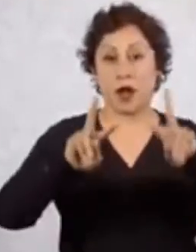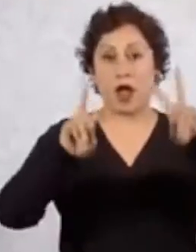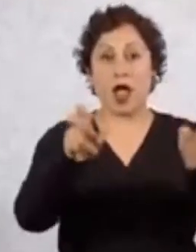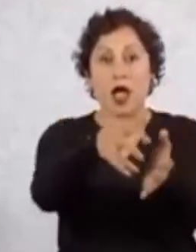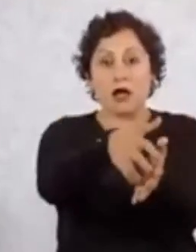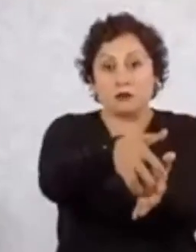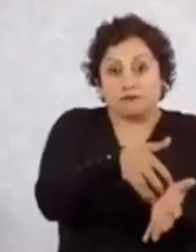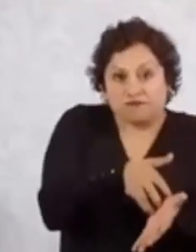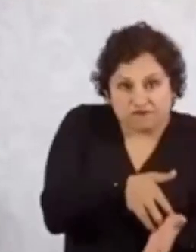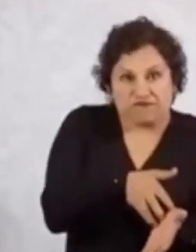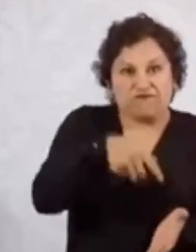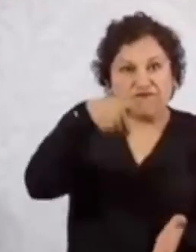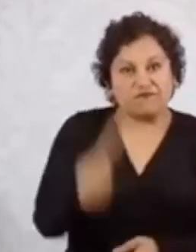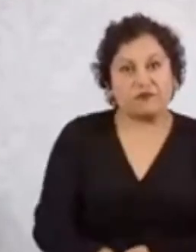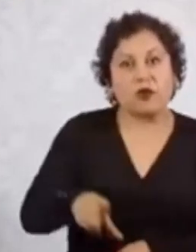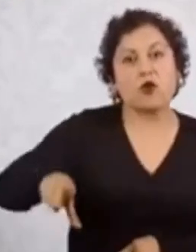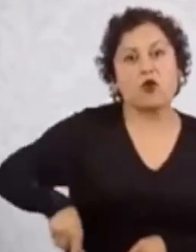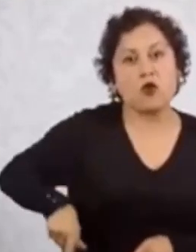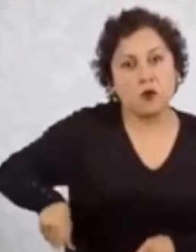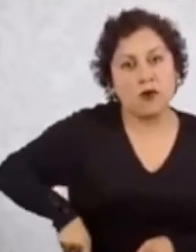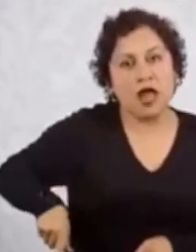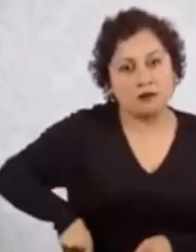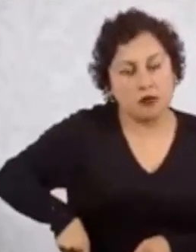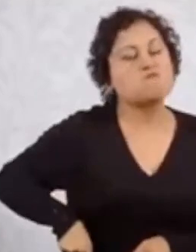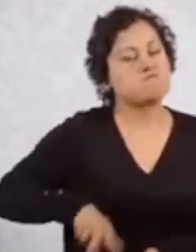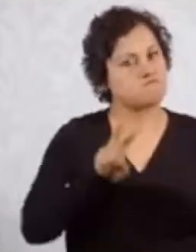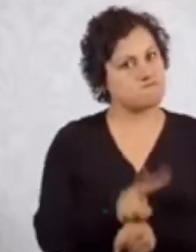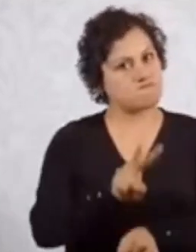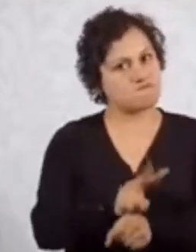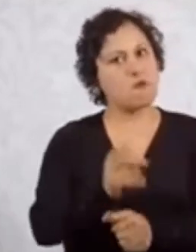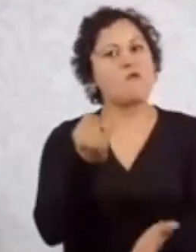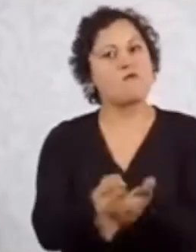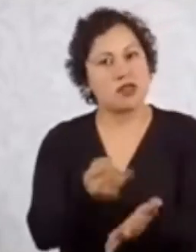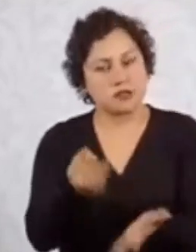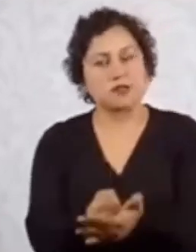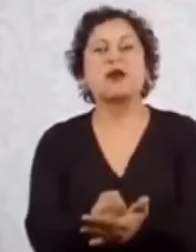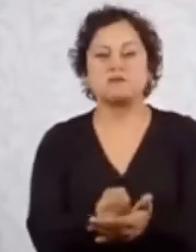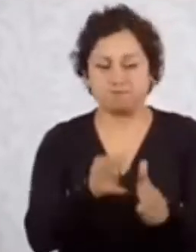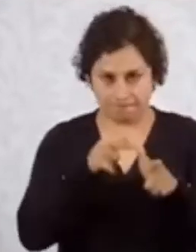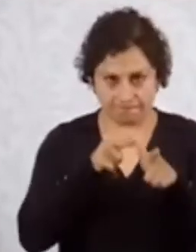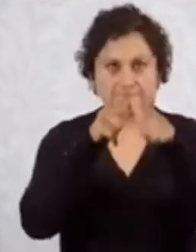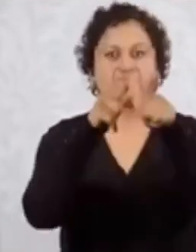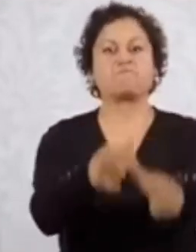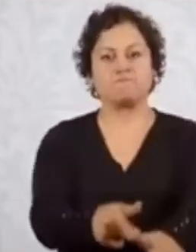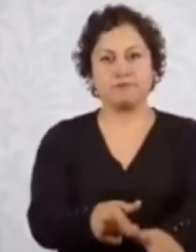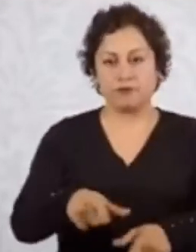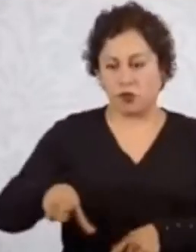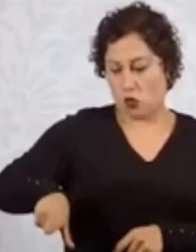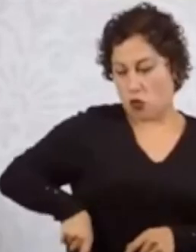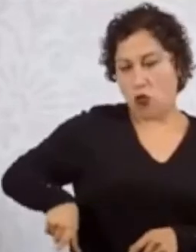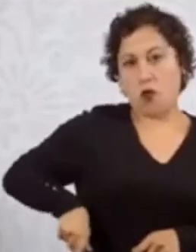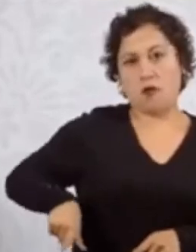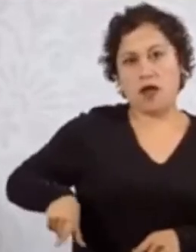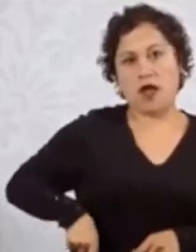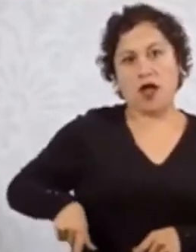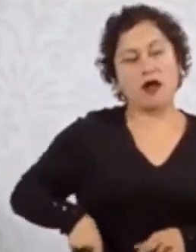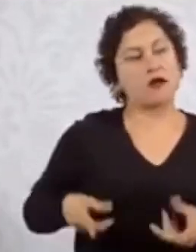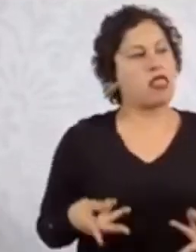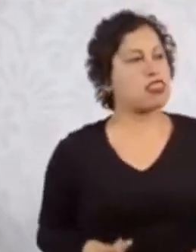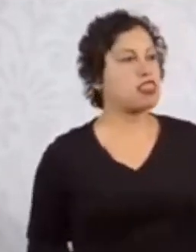del Producto Interno Bruto. Así es que tiene mucho por delante, son muchísimas las posibilidades que